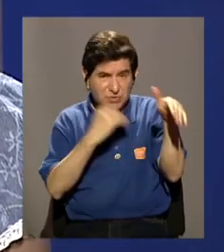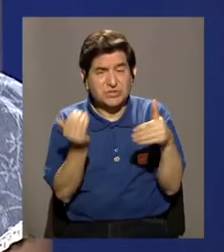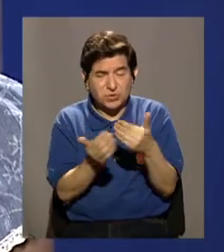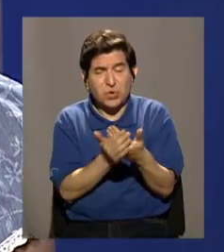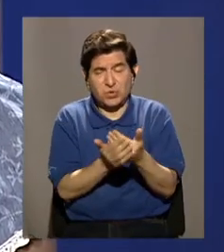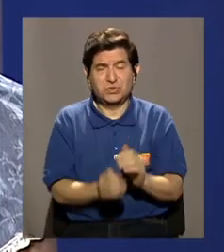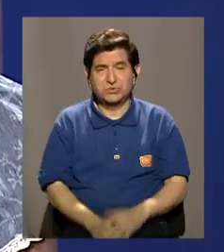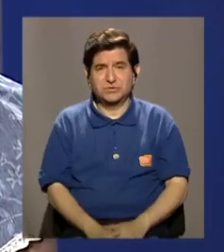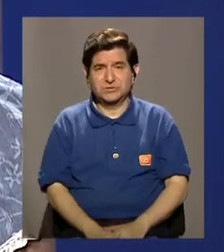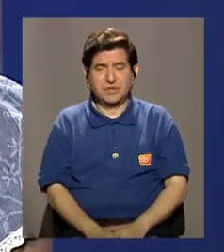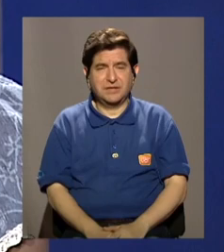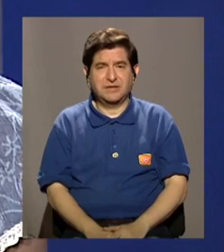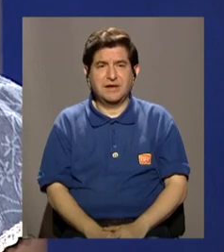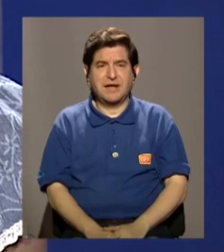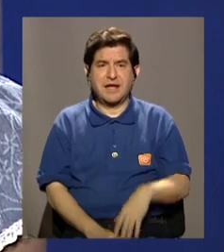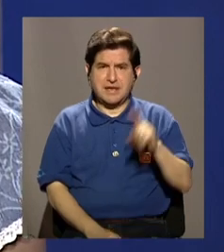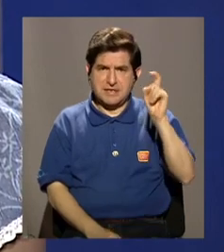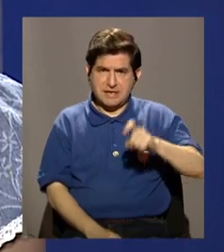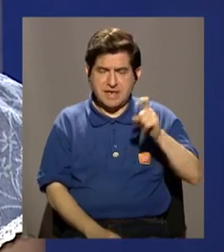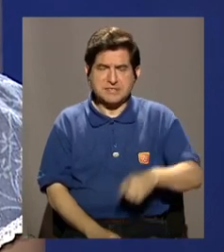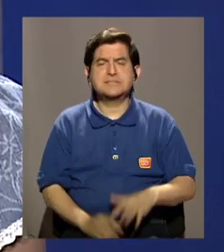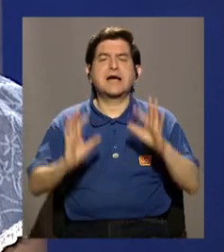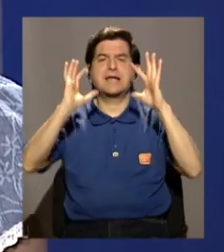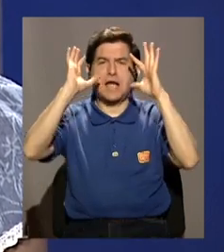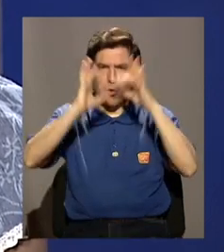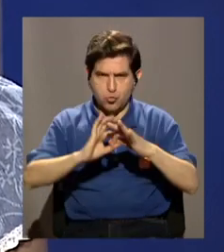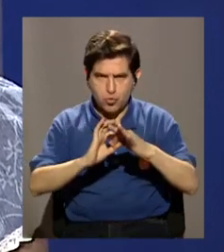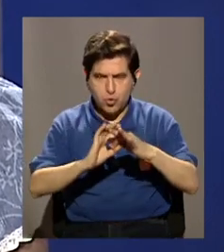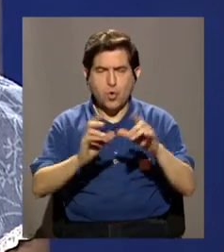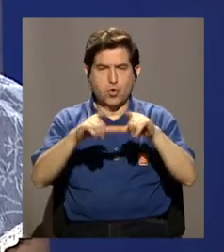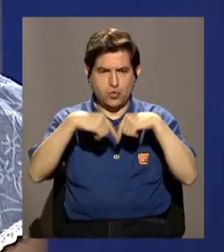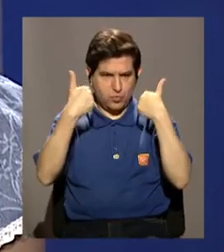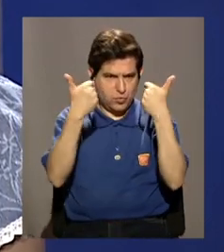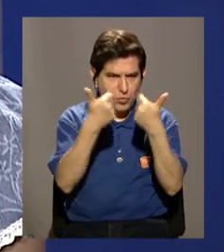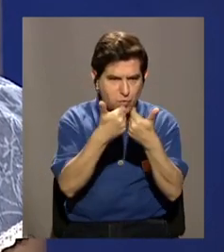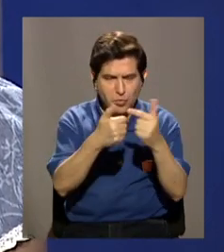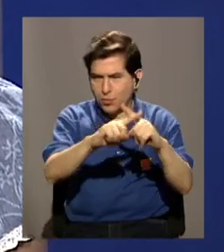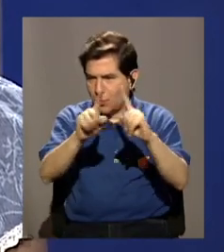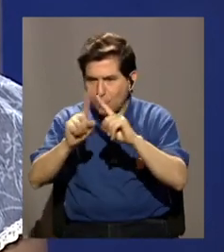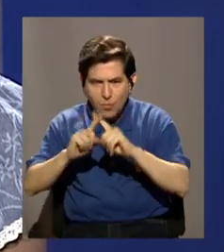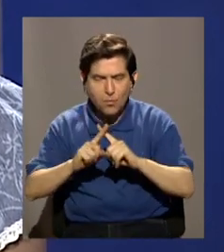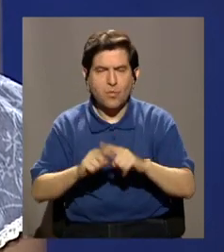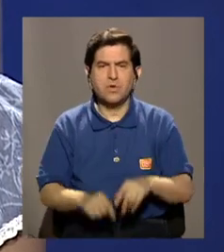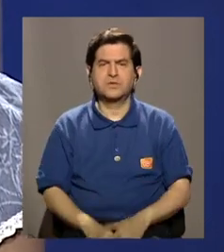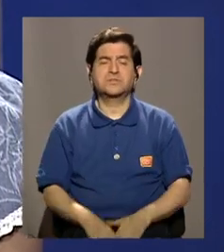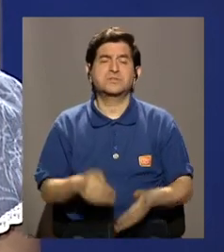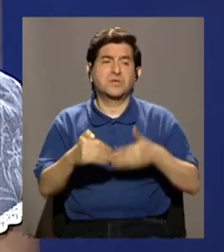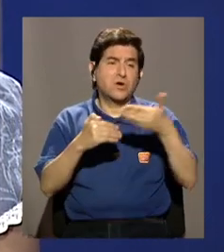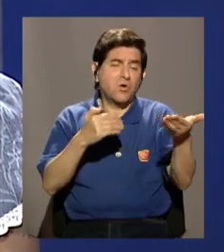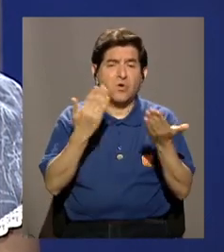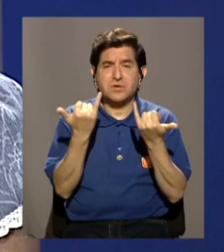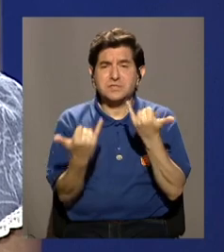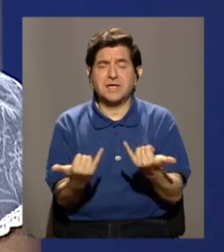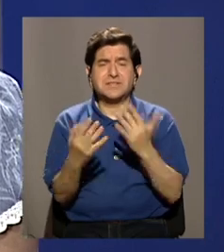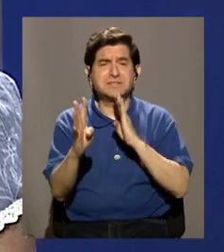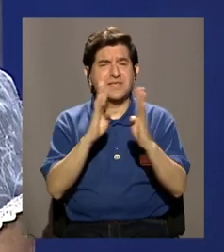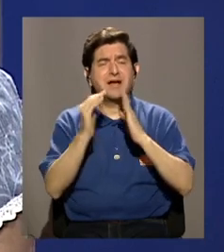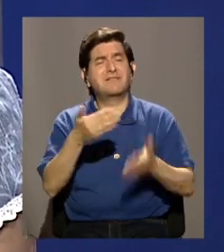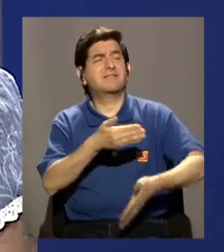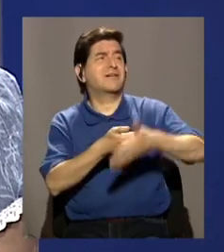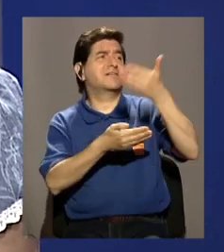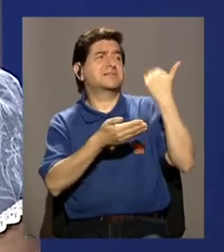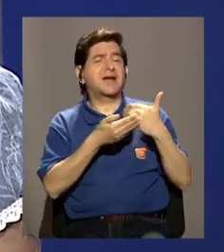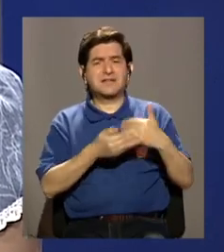afecta a todos verdad debería generarse una unión de gremios son cosas que se han estado hablando desde hace